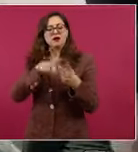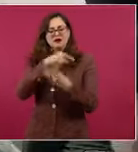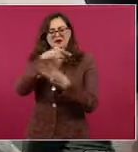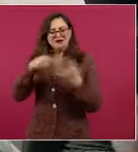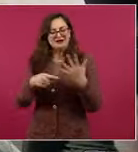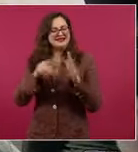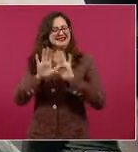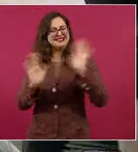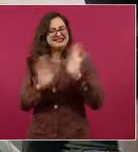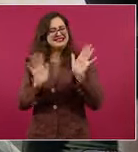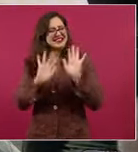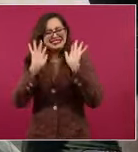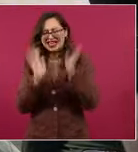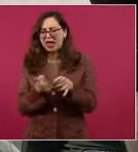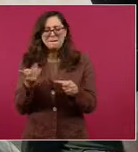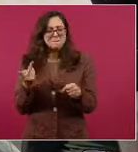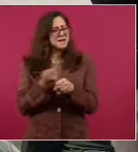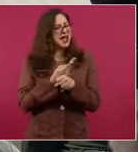que